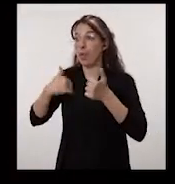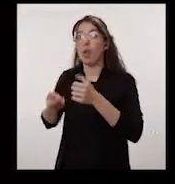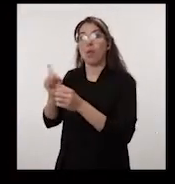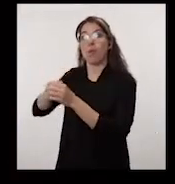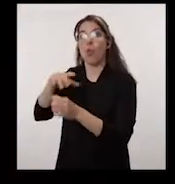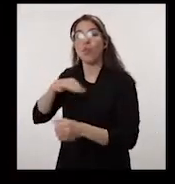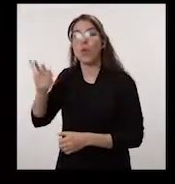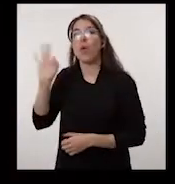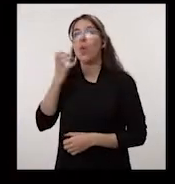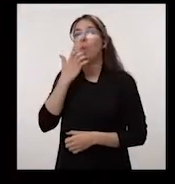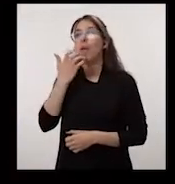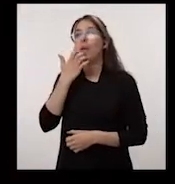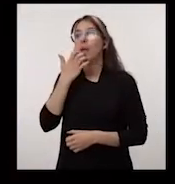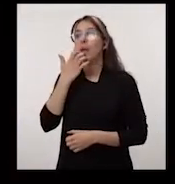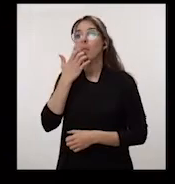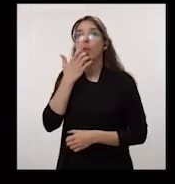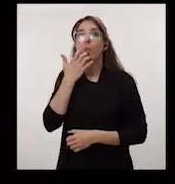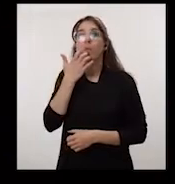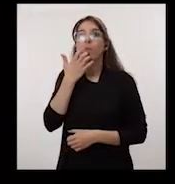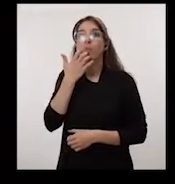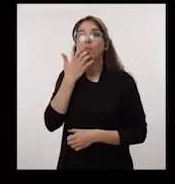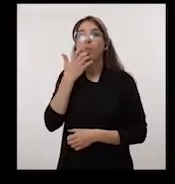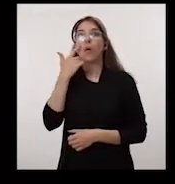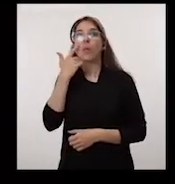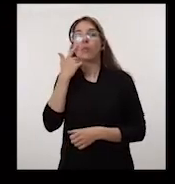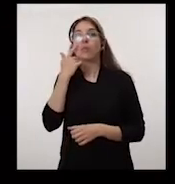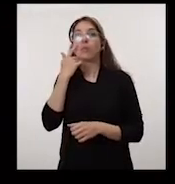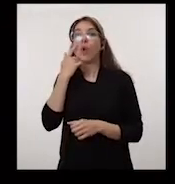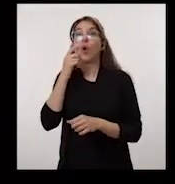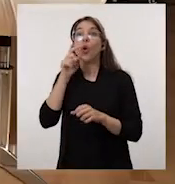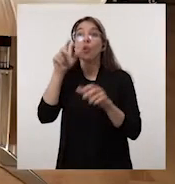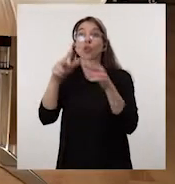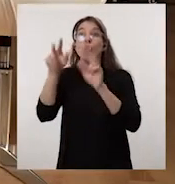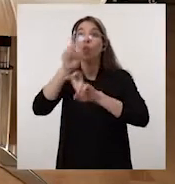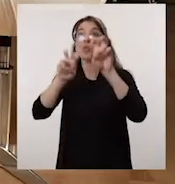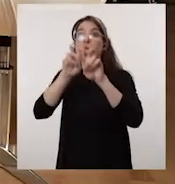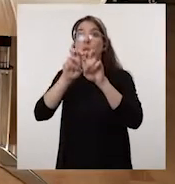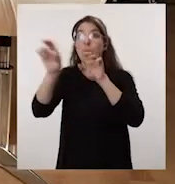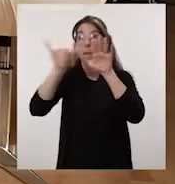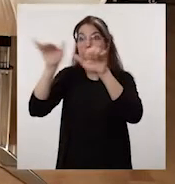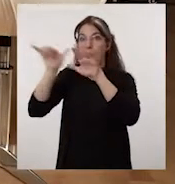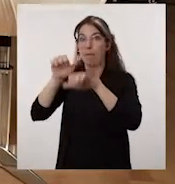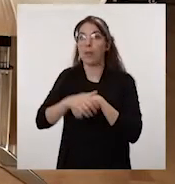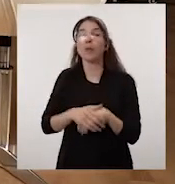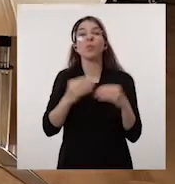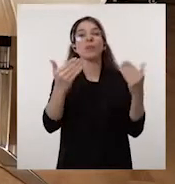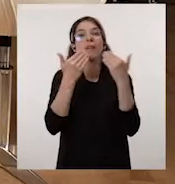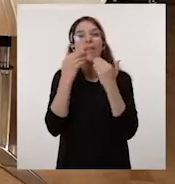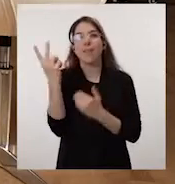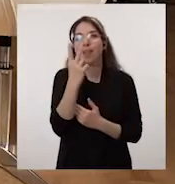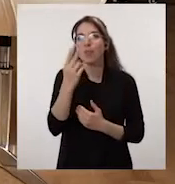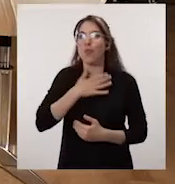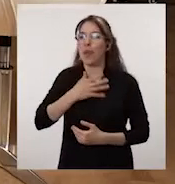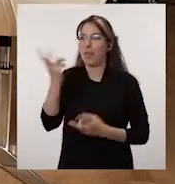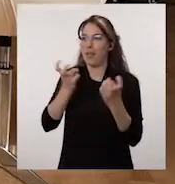o lanzar su propia búsqueda de socios pues muchísimas gracias rosa y bernardino ha sido un placer que estuvierais hoy aquí